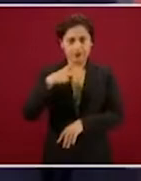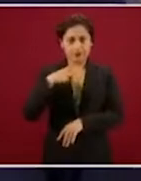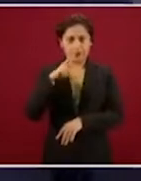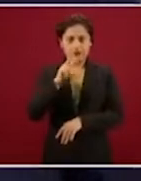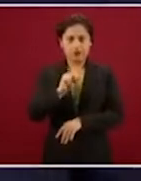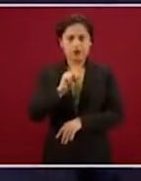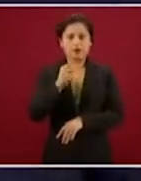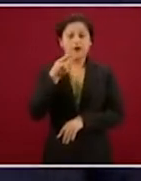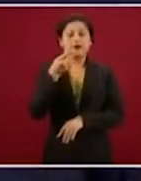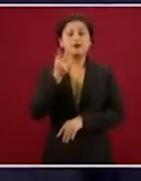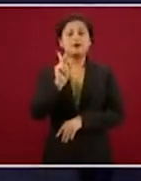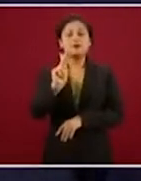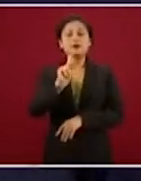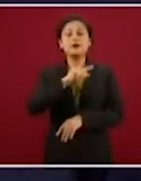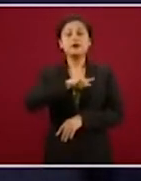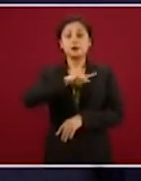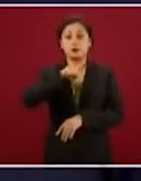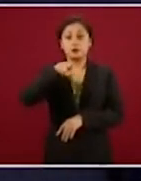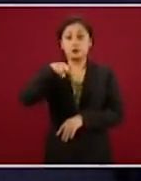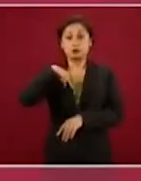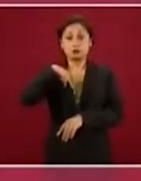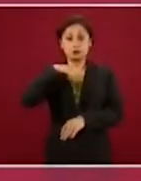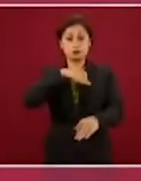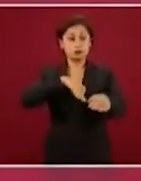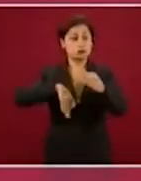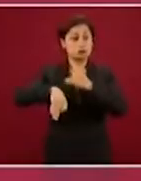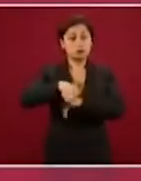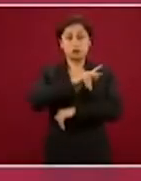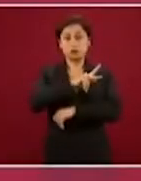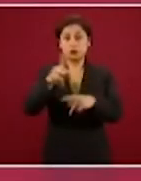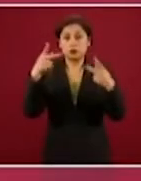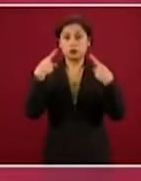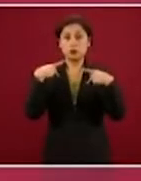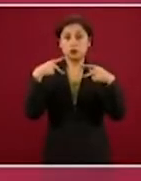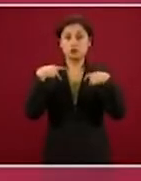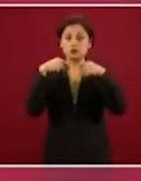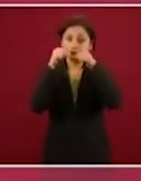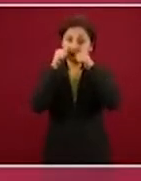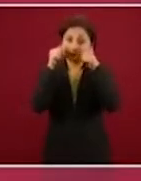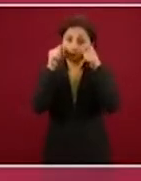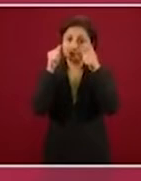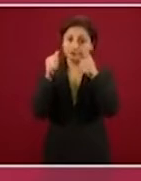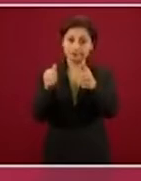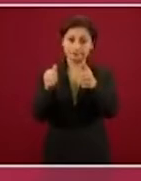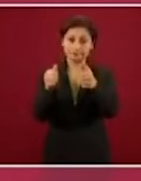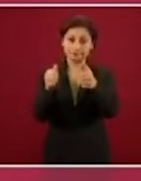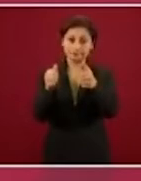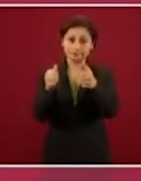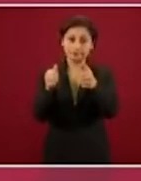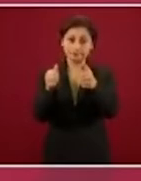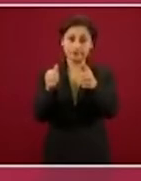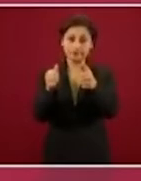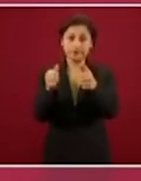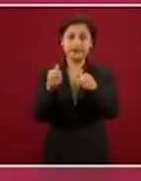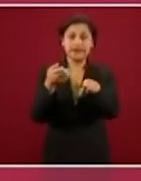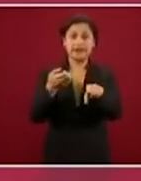Vamos a estar pendientes todos para que no lo hagan los gobiernos